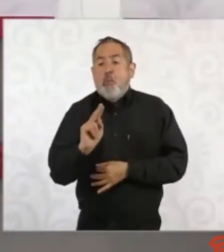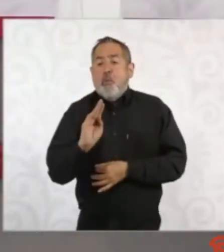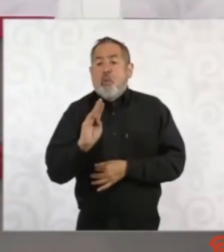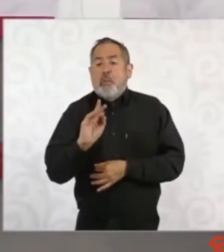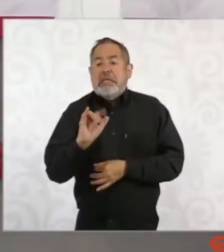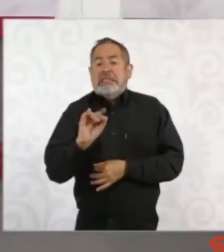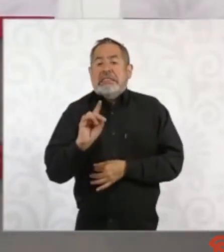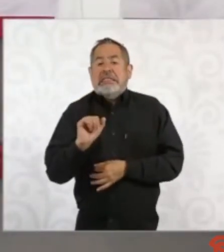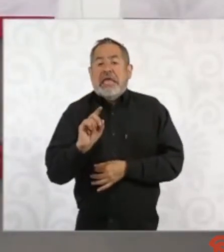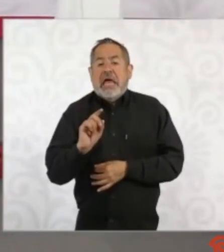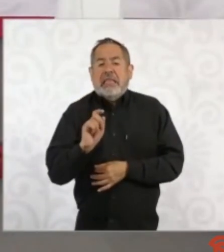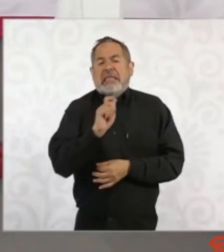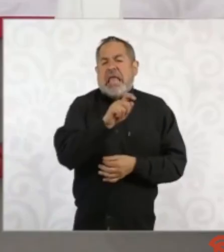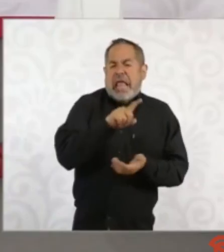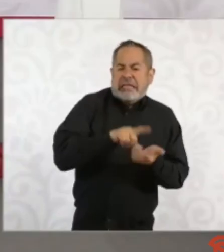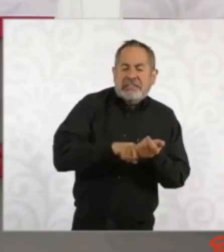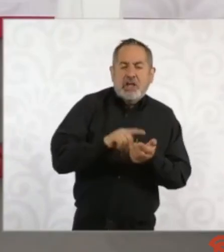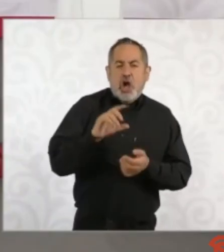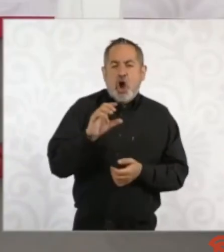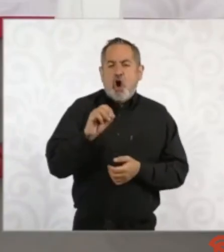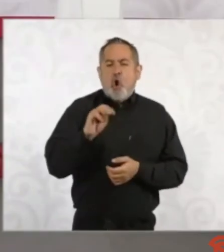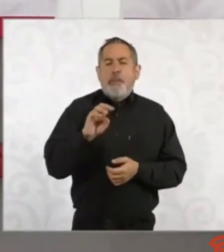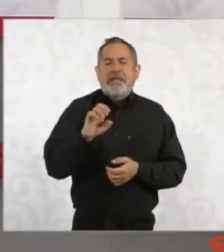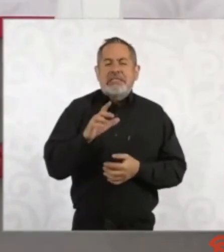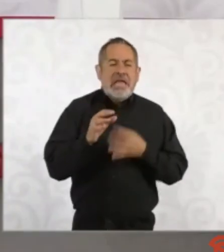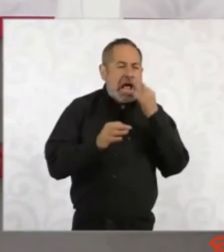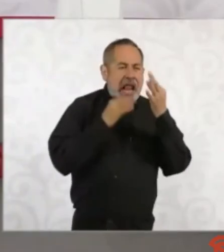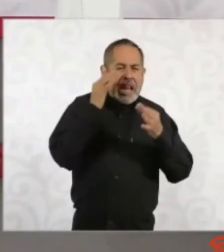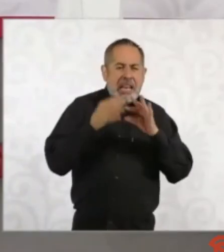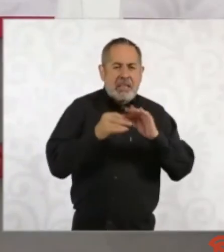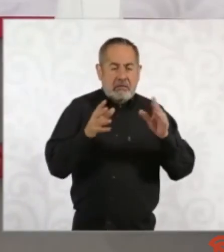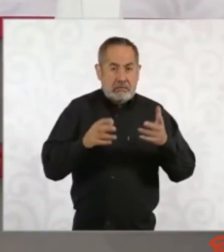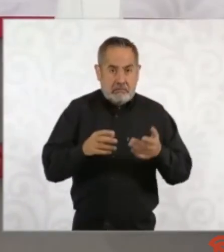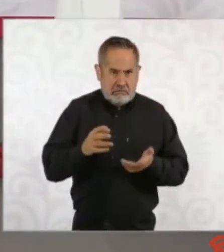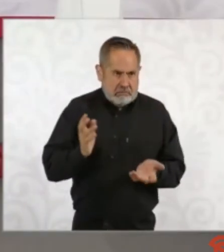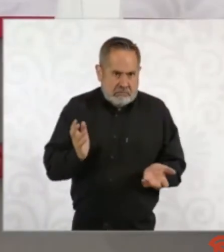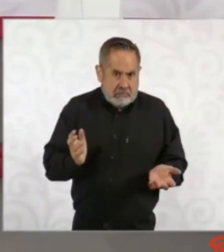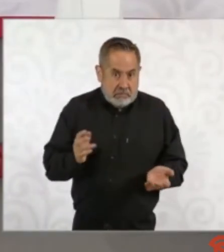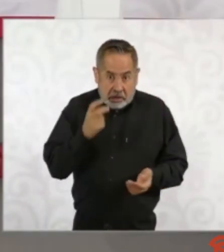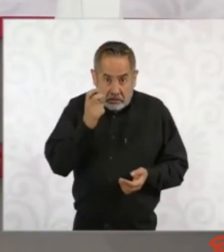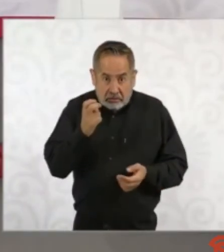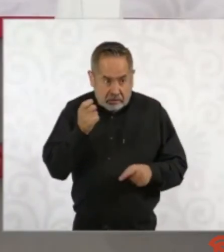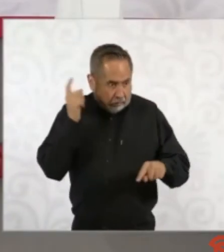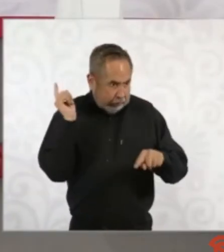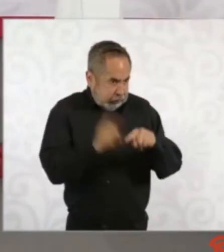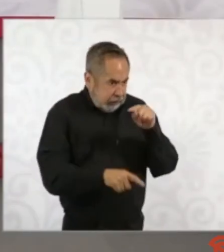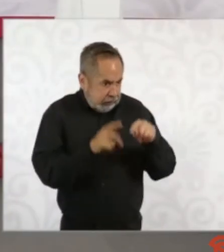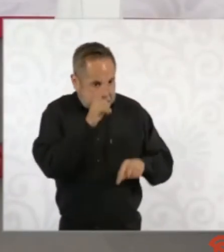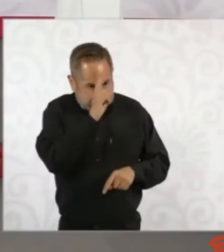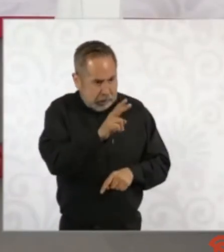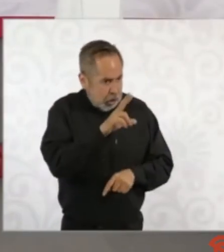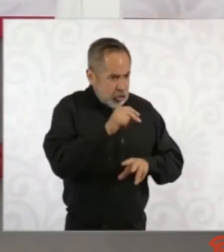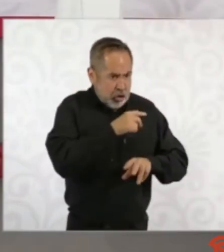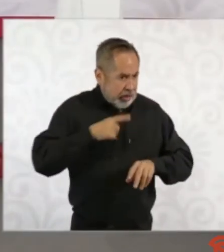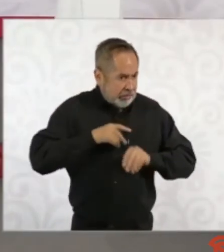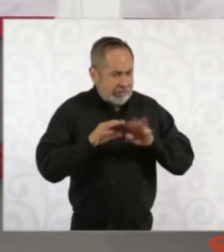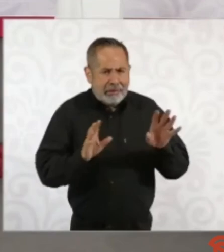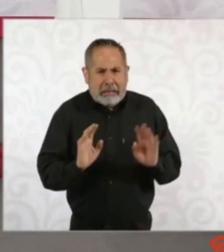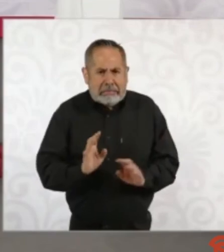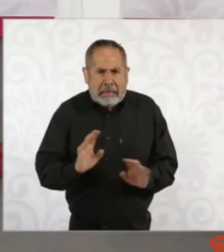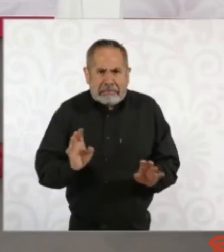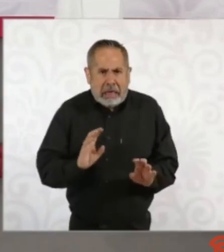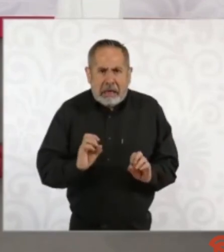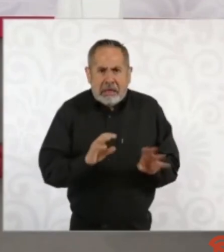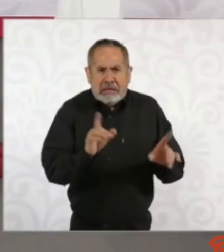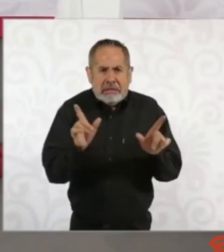comercial. Eso es todo. ¿Qué tiene que ver esto con censura? Tratándose de, y dice, al final de